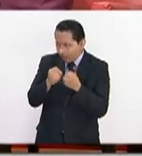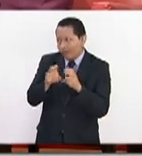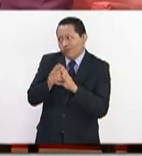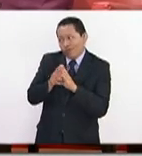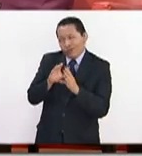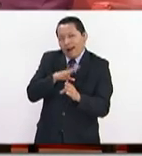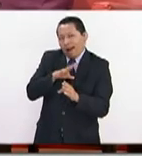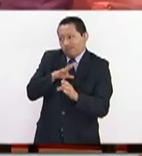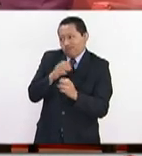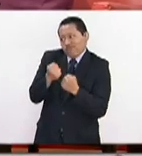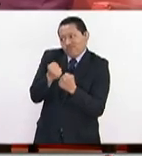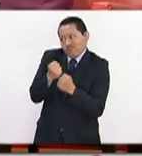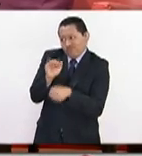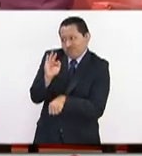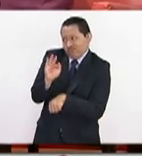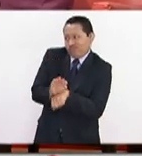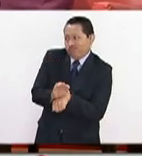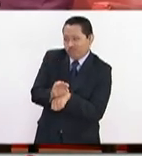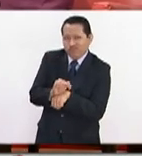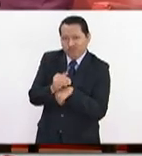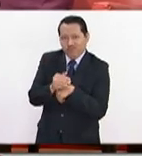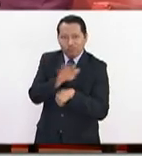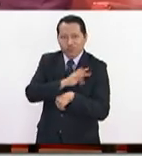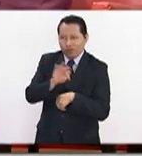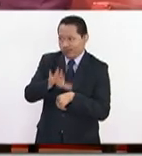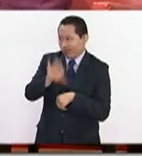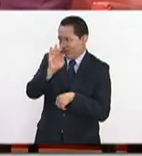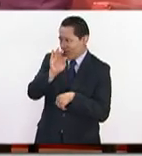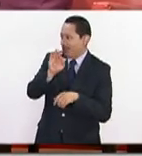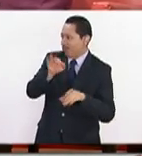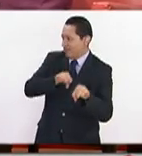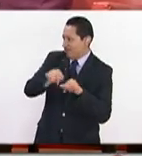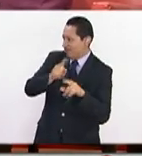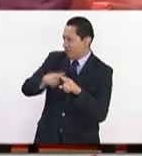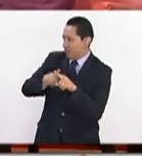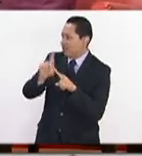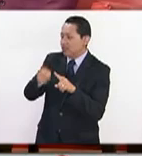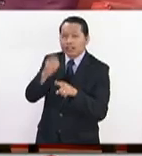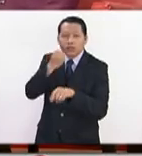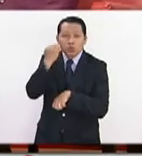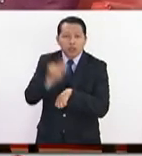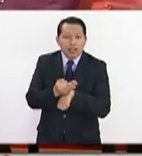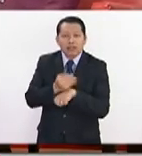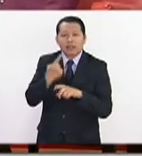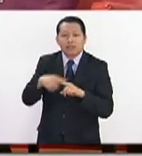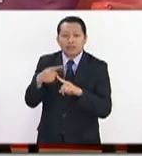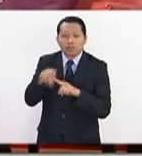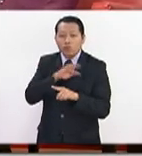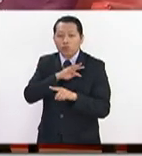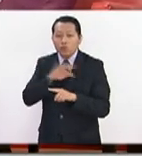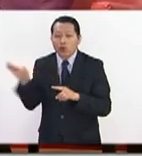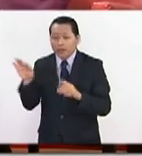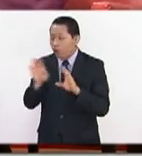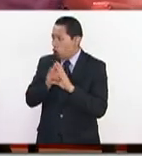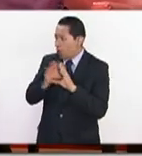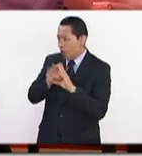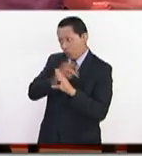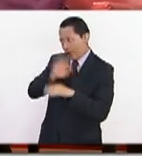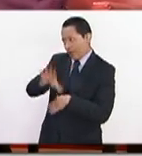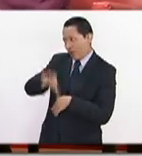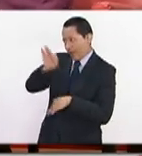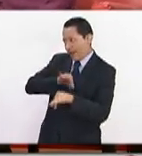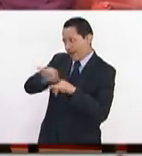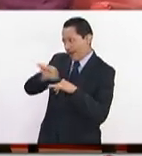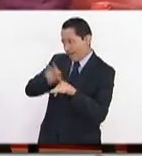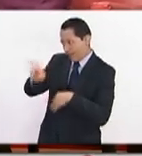es decir, potencial para que los estudiantes, para quien estudie estas carreras, pues en primer lugar tengan trabajo,